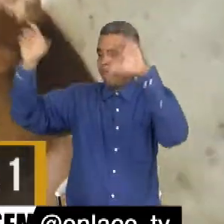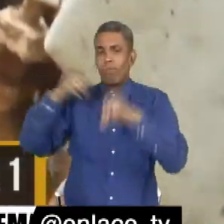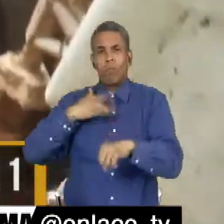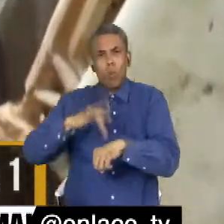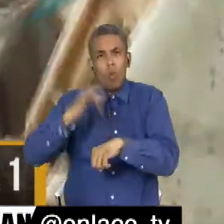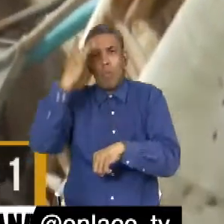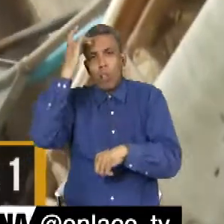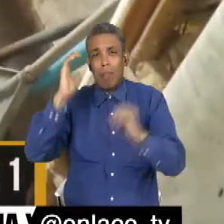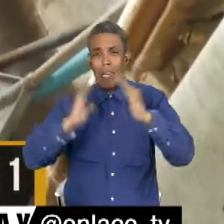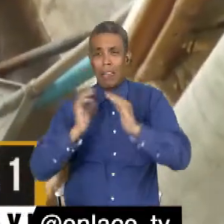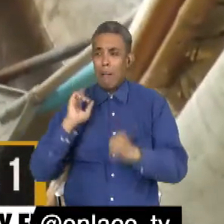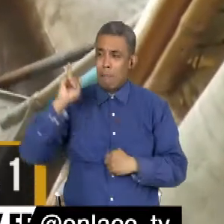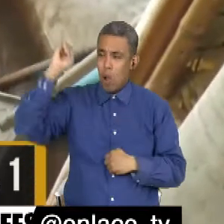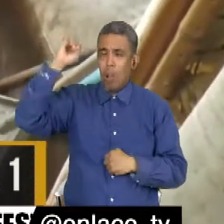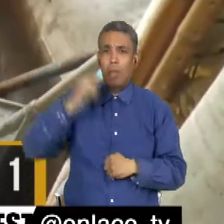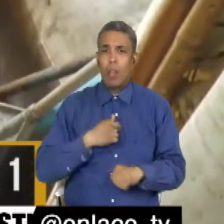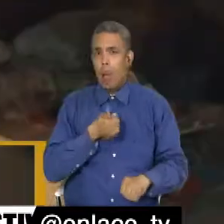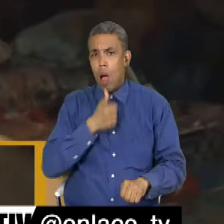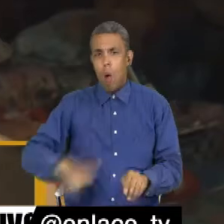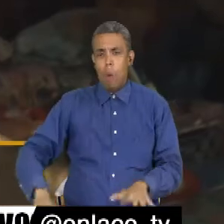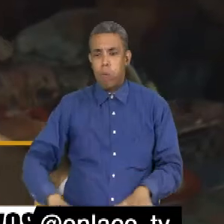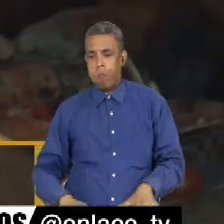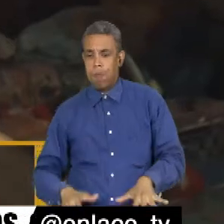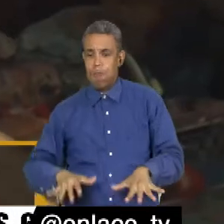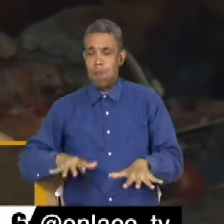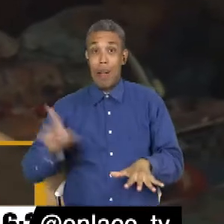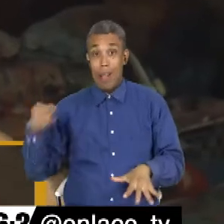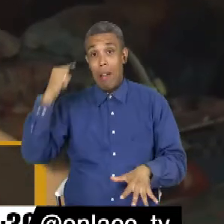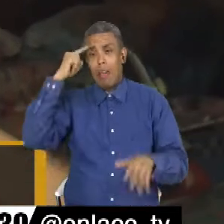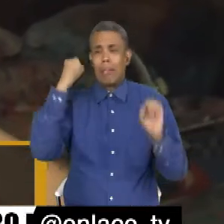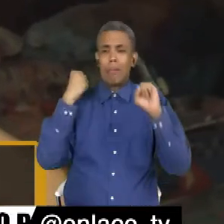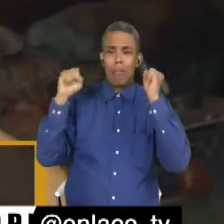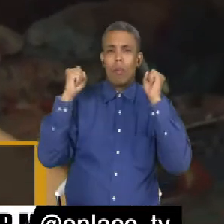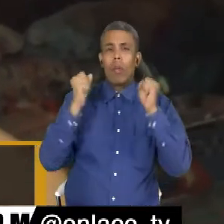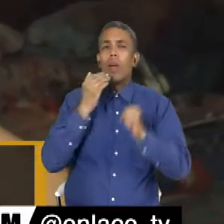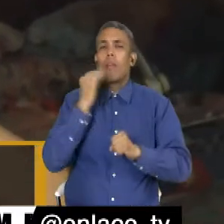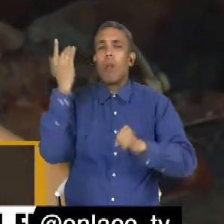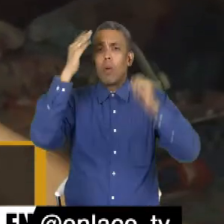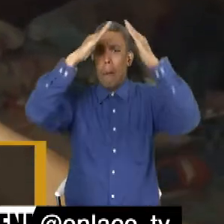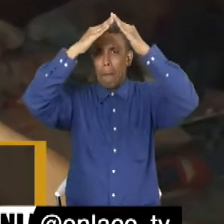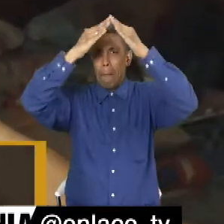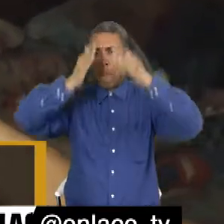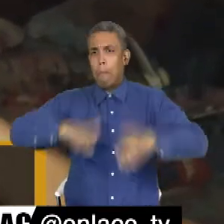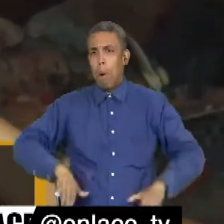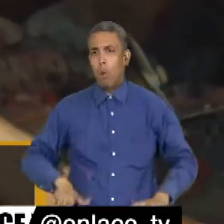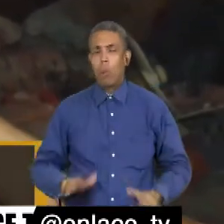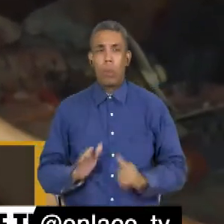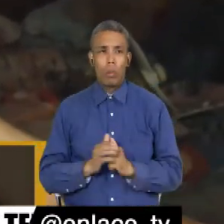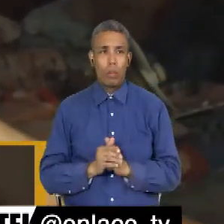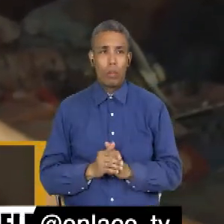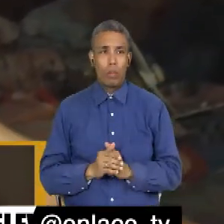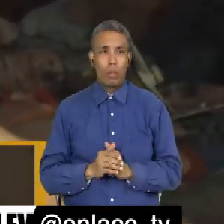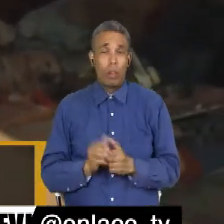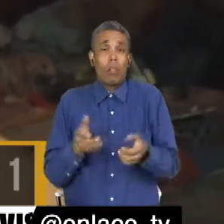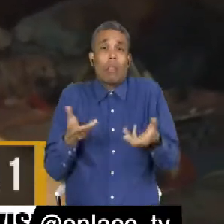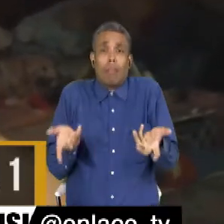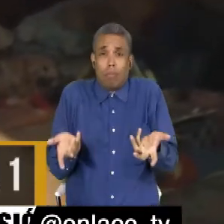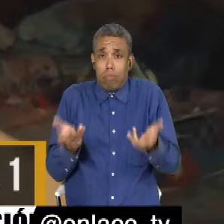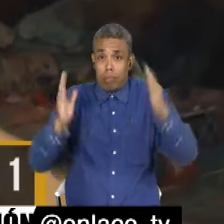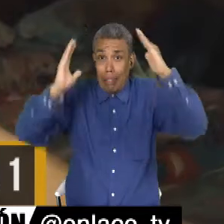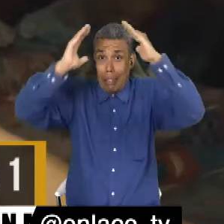cualquier momento esta se desplome. Me preocupa porque mi casa está muy deteriorada y no he tenido la fuerza de